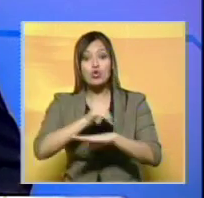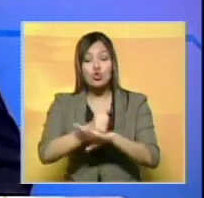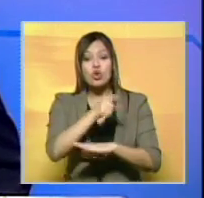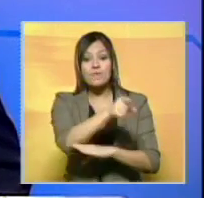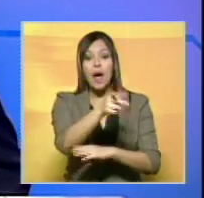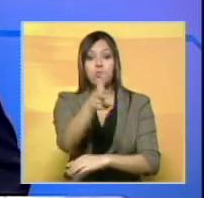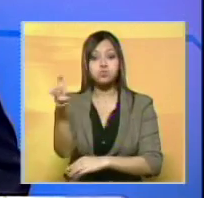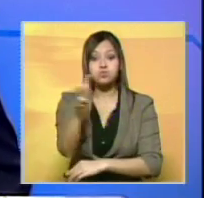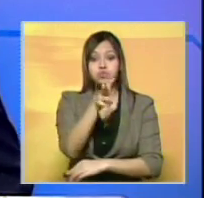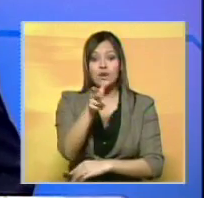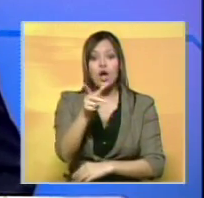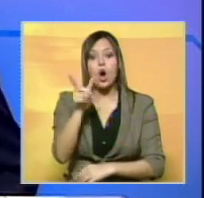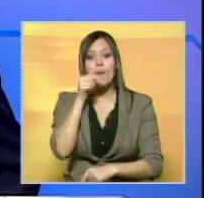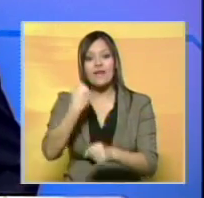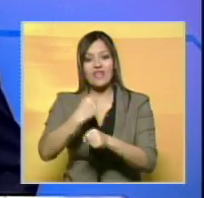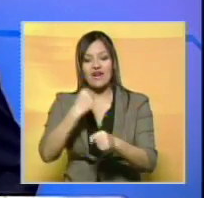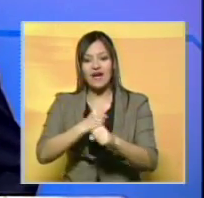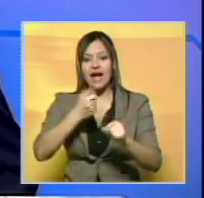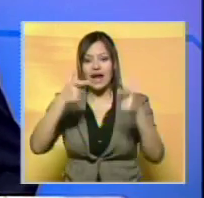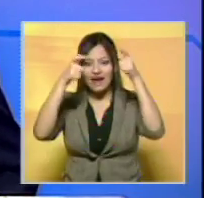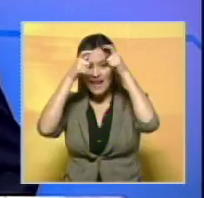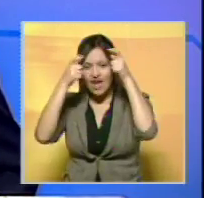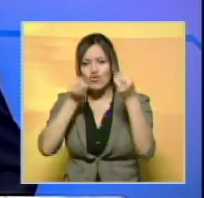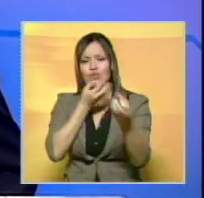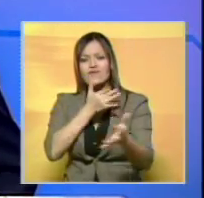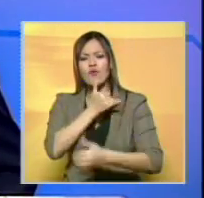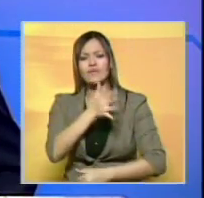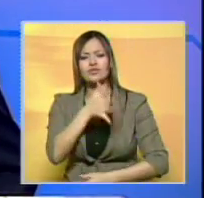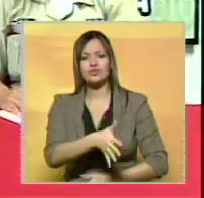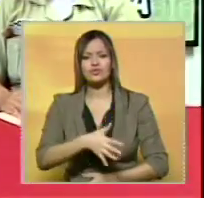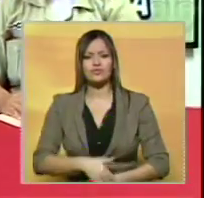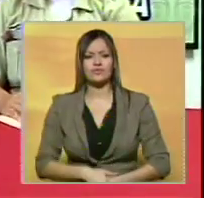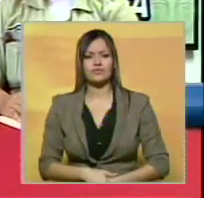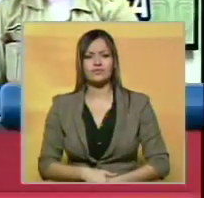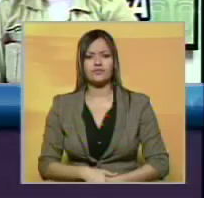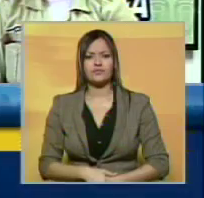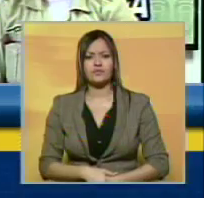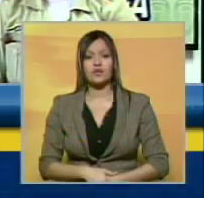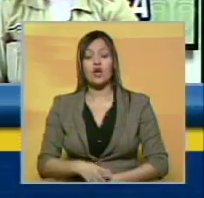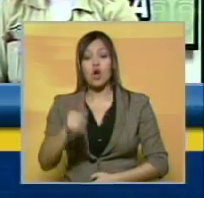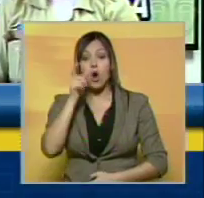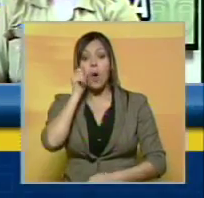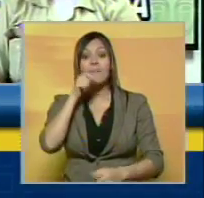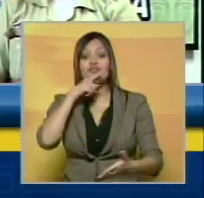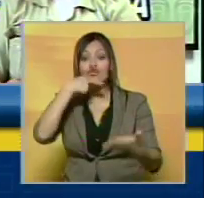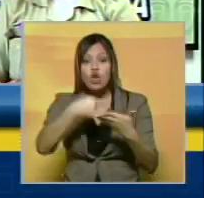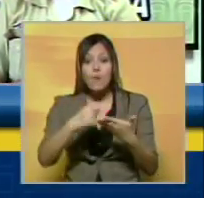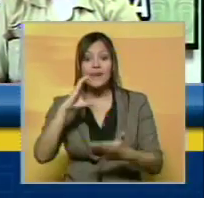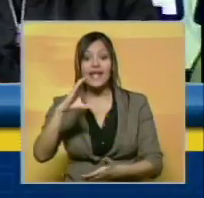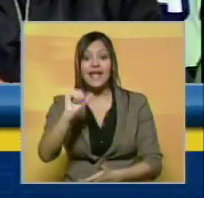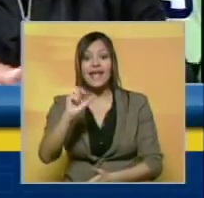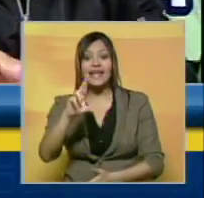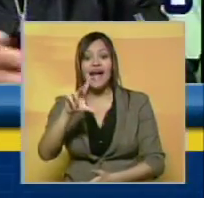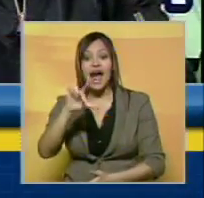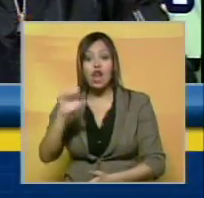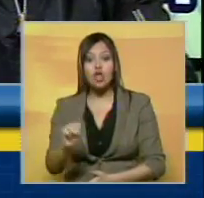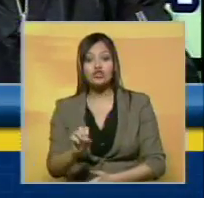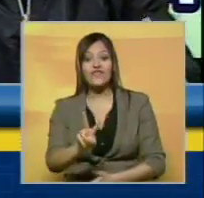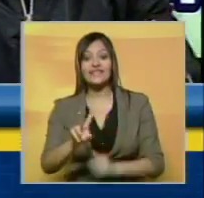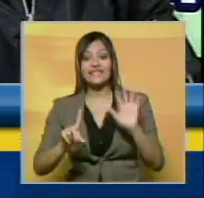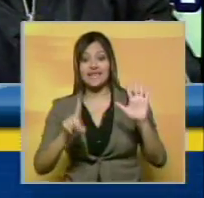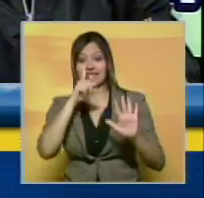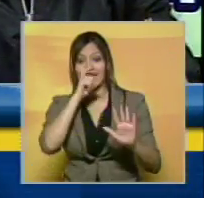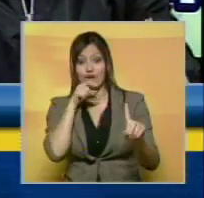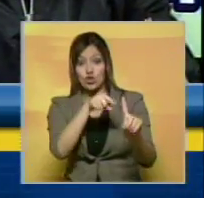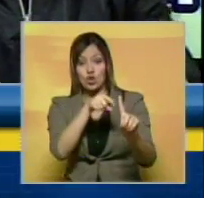el asesinato de un ganadero. María Gabriela Rondón nos amplía. El hombre, que fue identificado como Carlos Alfonso López, de 26 años de